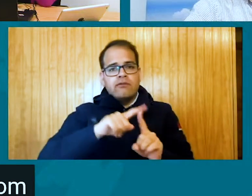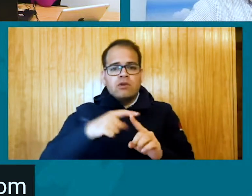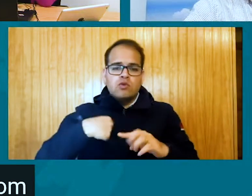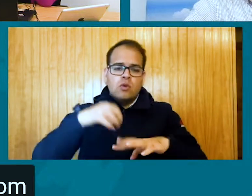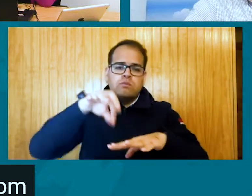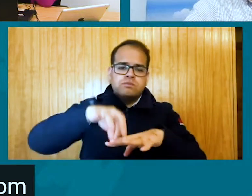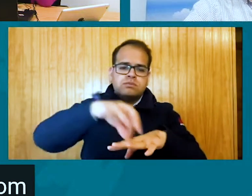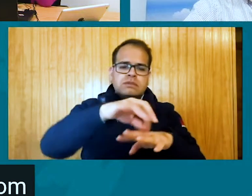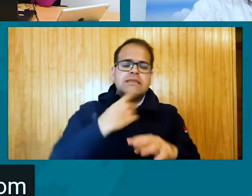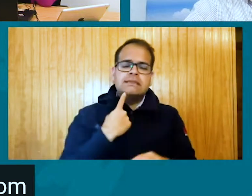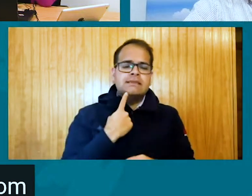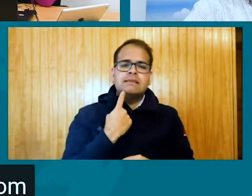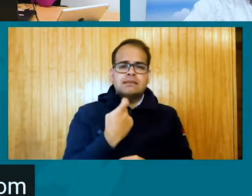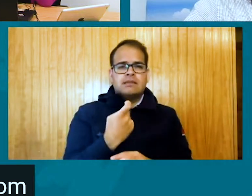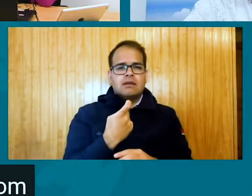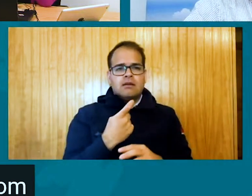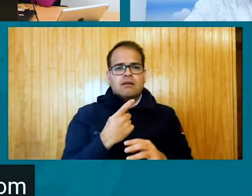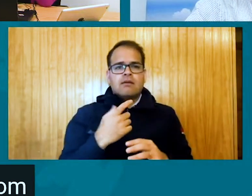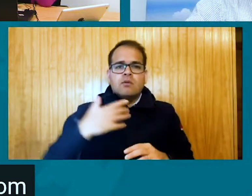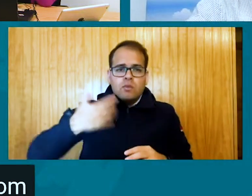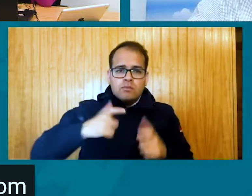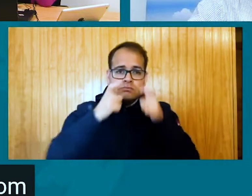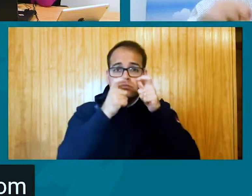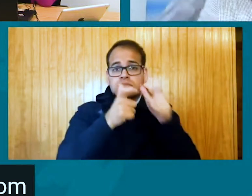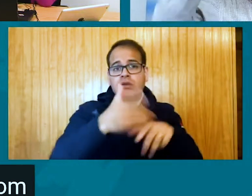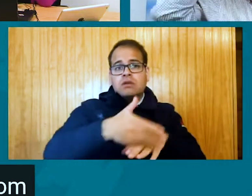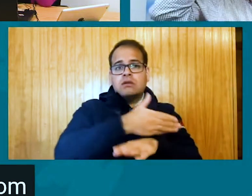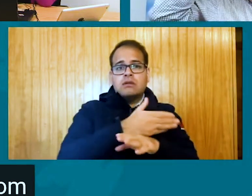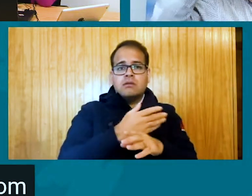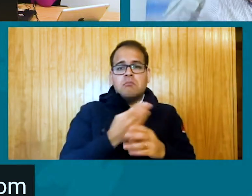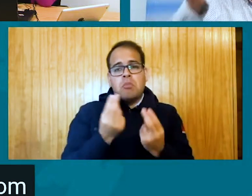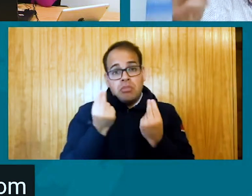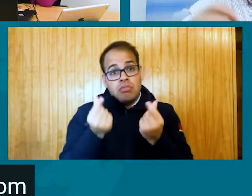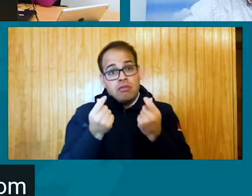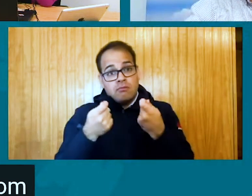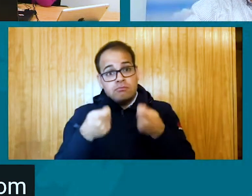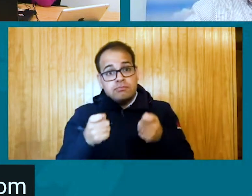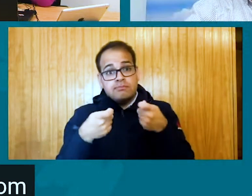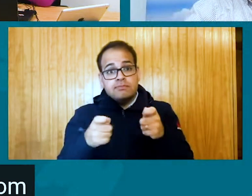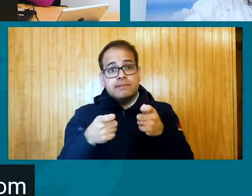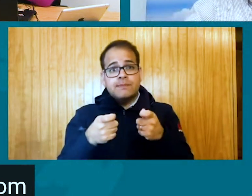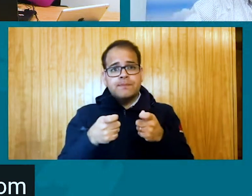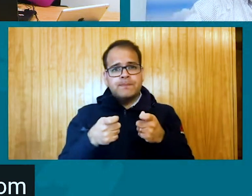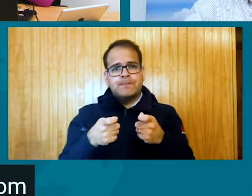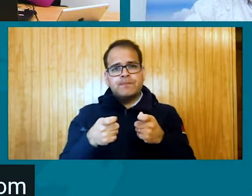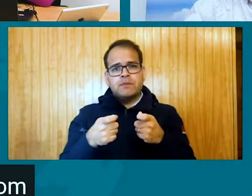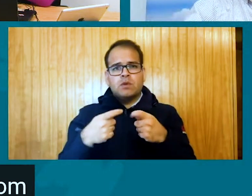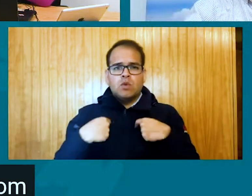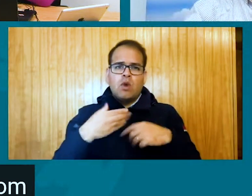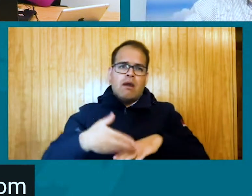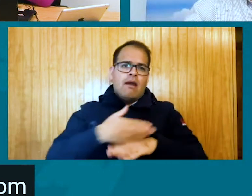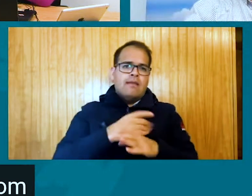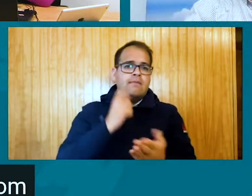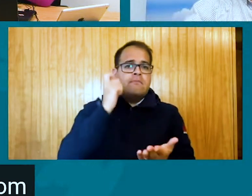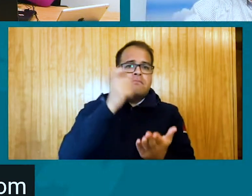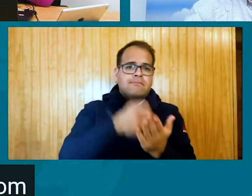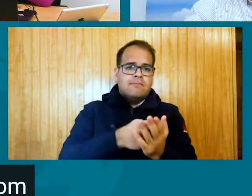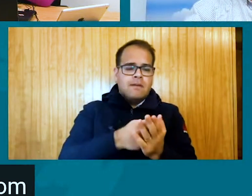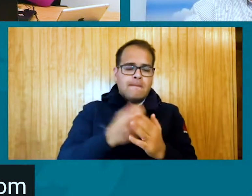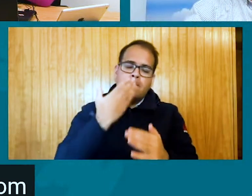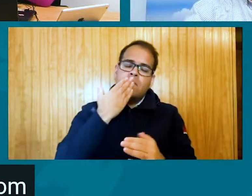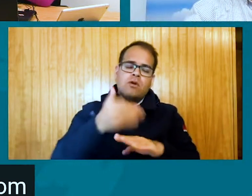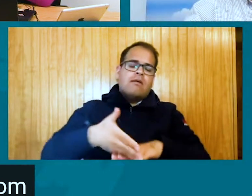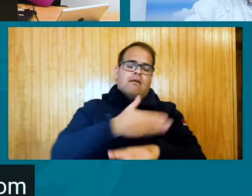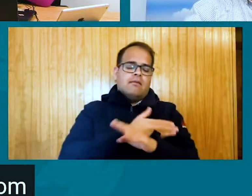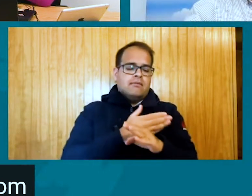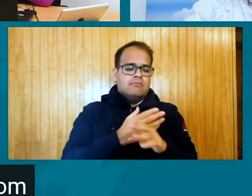sembrar. O sea, creo que por el costo, yo antes de comprar un campo haría un estudio agroclimático.